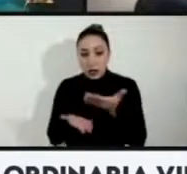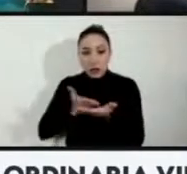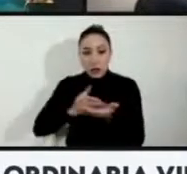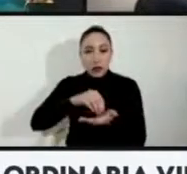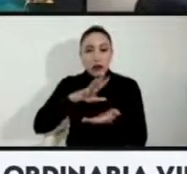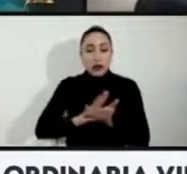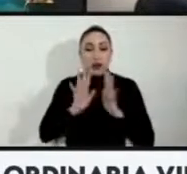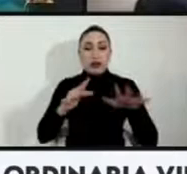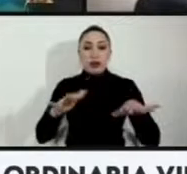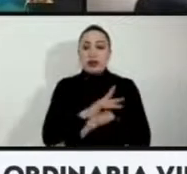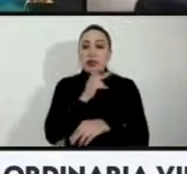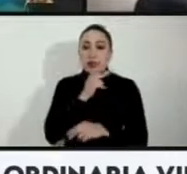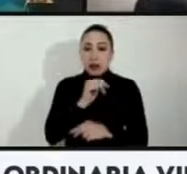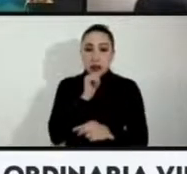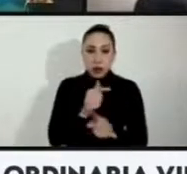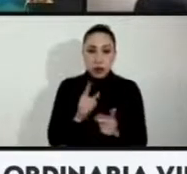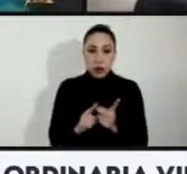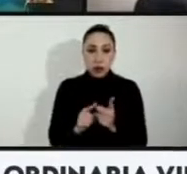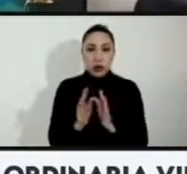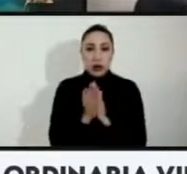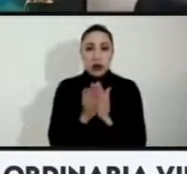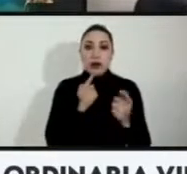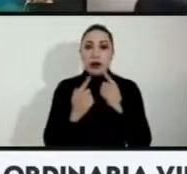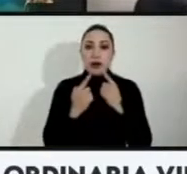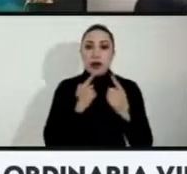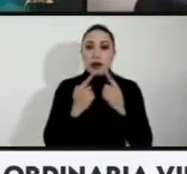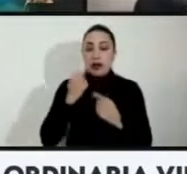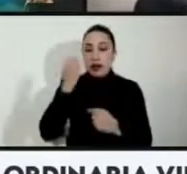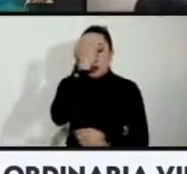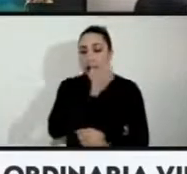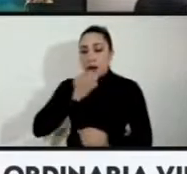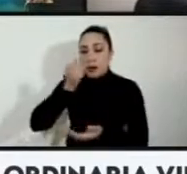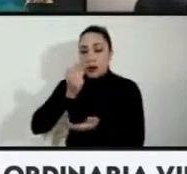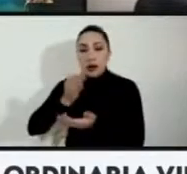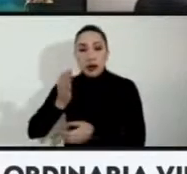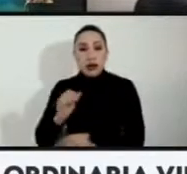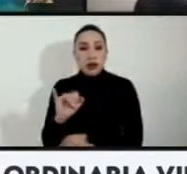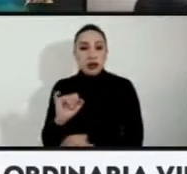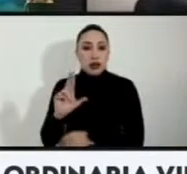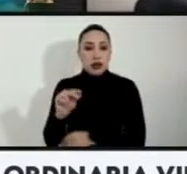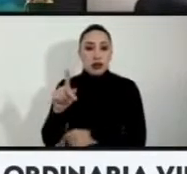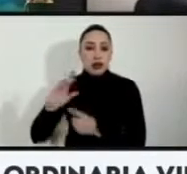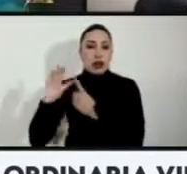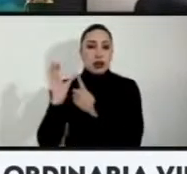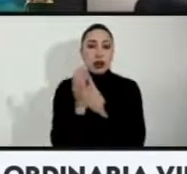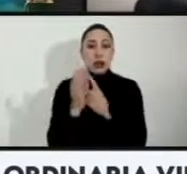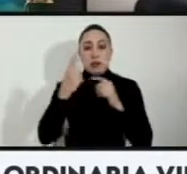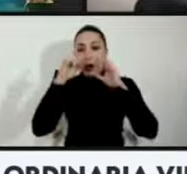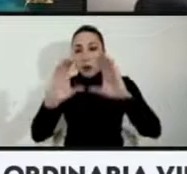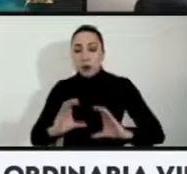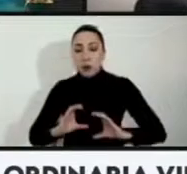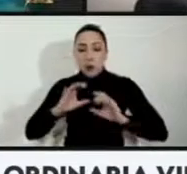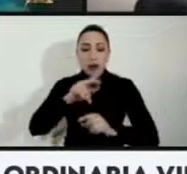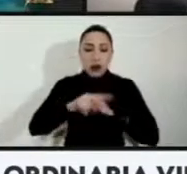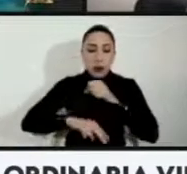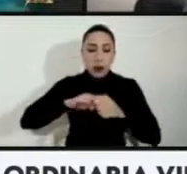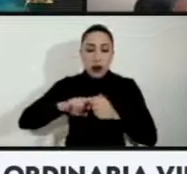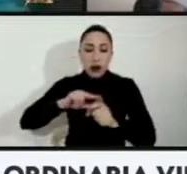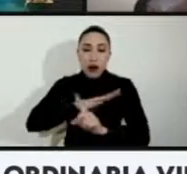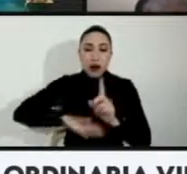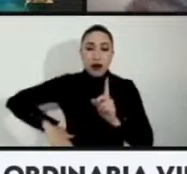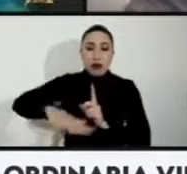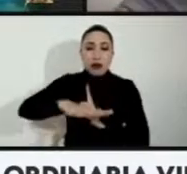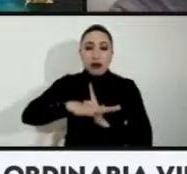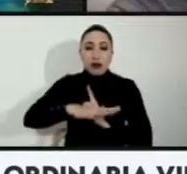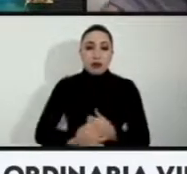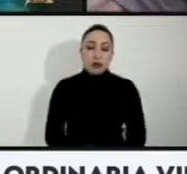se instruye su inserción íntegra en el diario de los debates y se turna para su análisis en la Comisión de Preservación del Medio Ambiente, Cambio Climático,